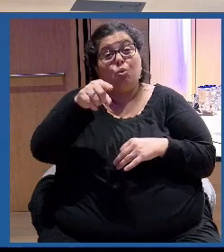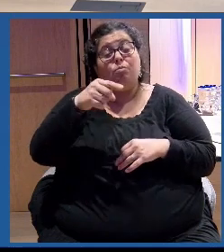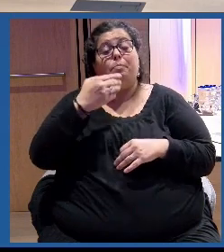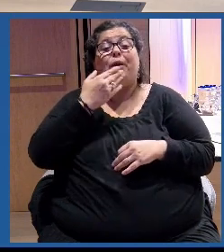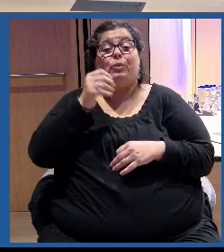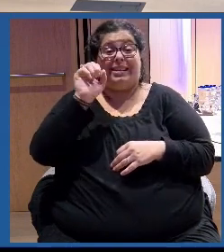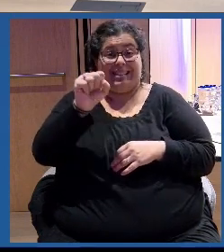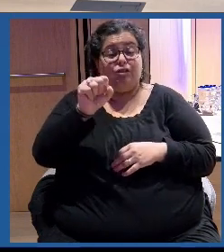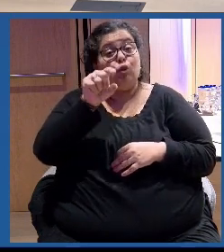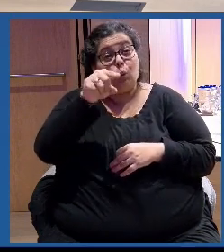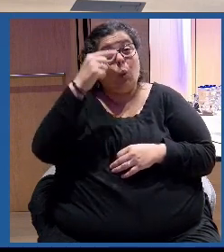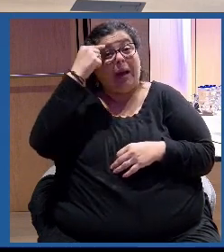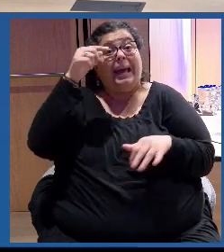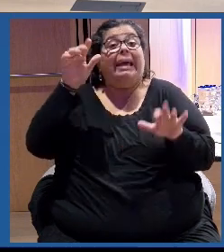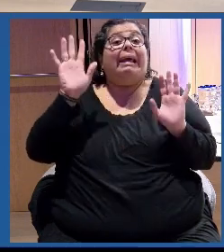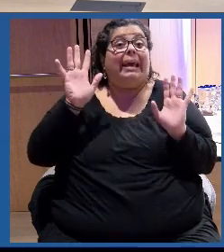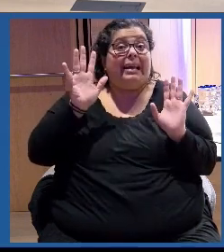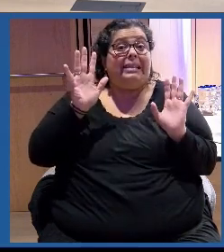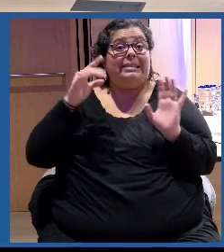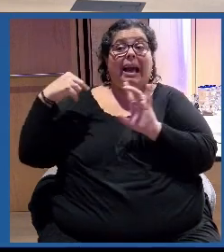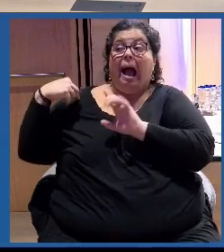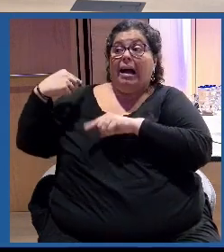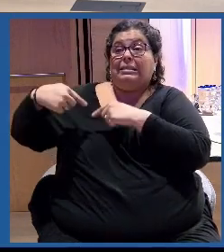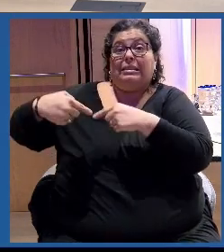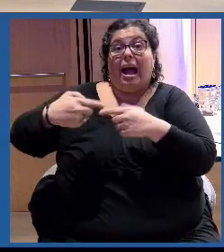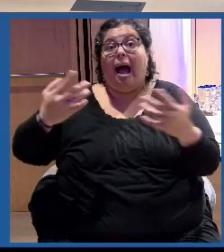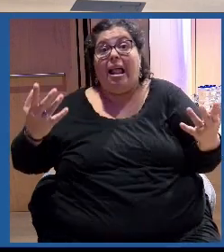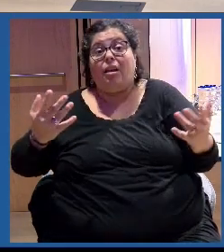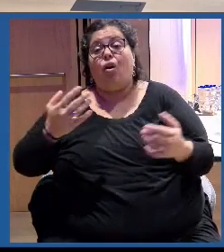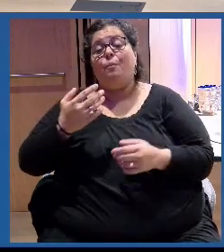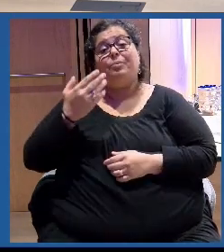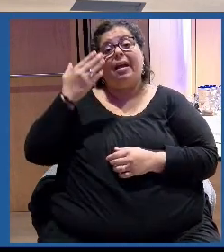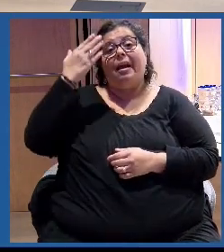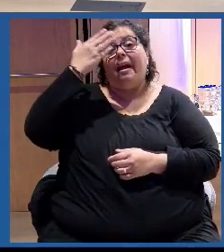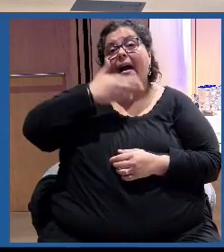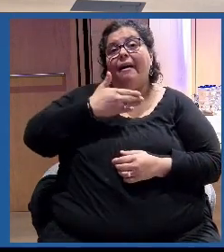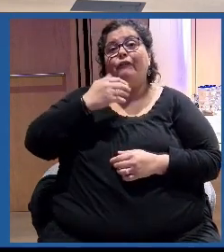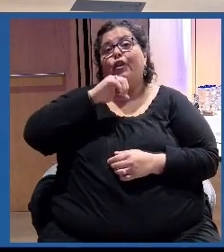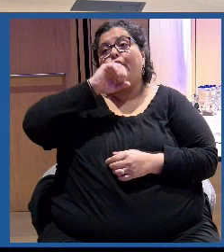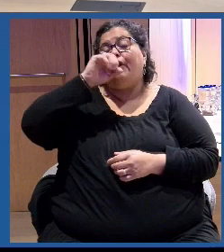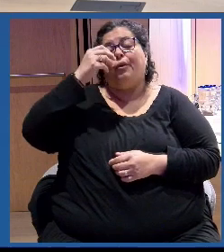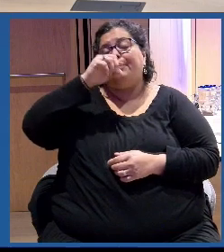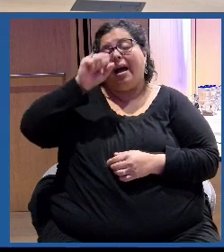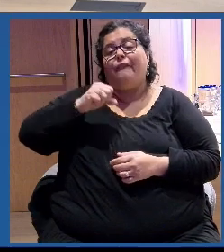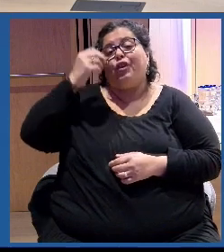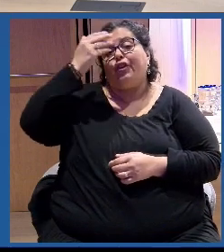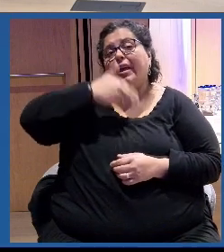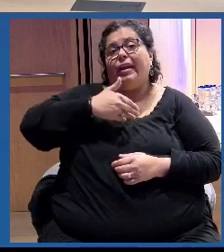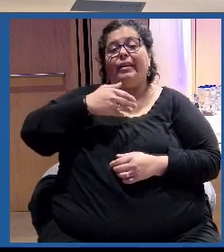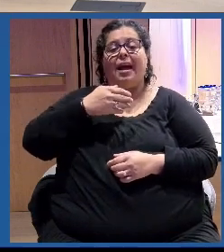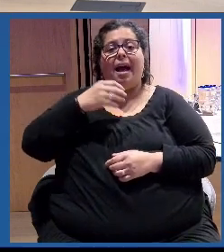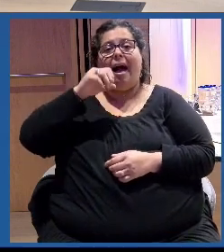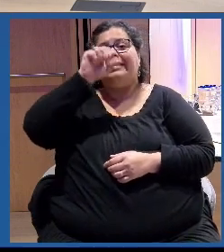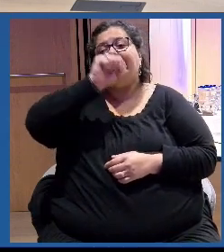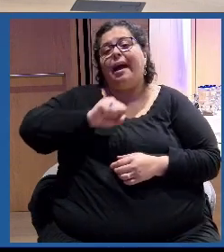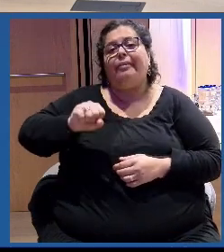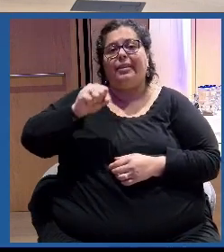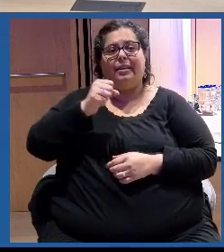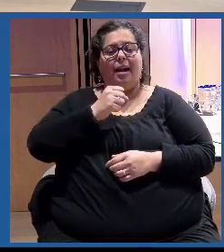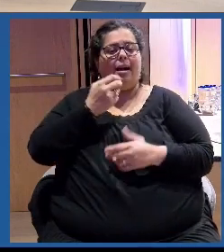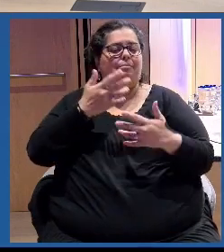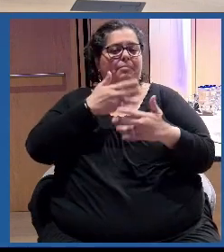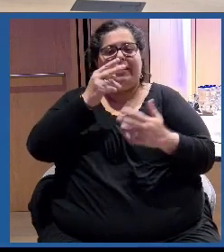ascendencia? Y es una pregunta de múltiple opción, que pregunta afro o negra, asiática, blanca, indígena u otra, y uno marca ahí todas las